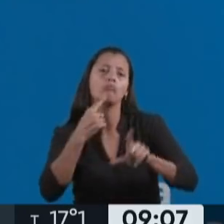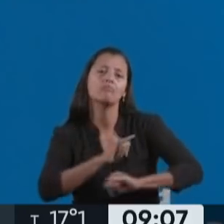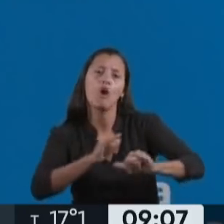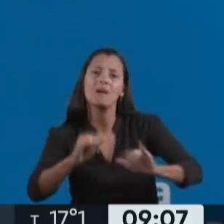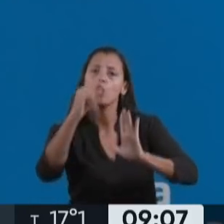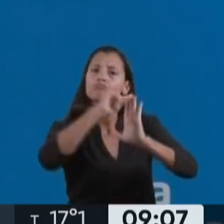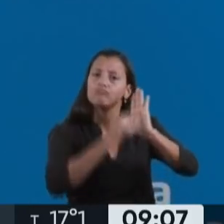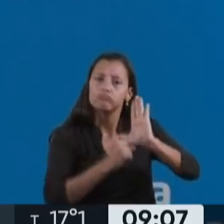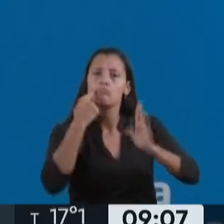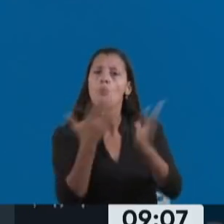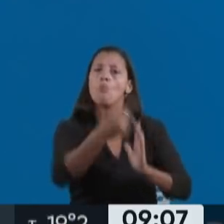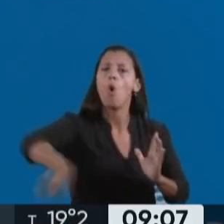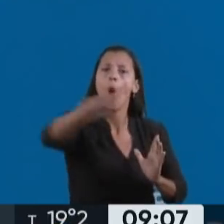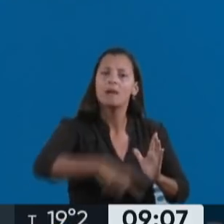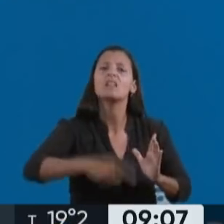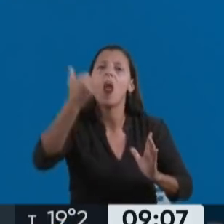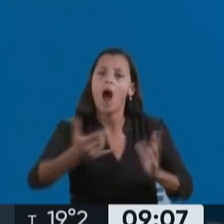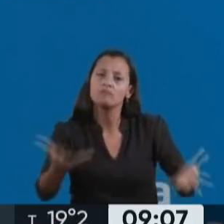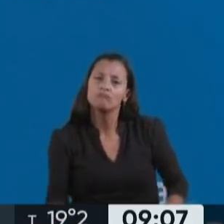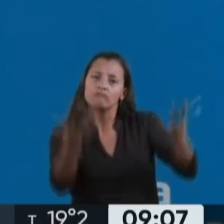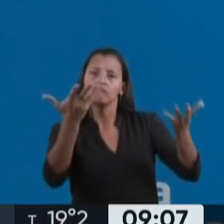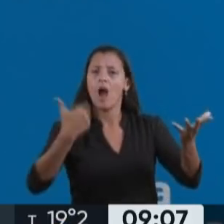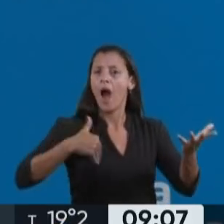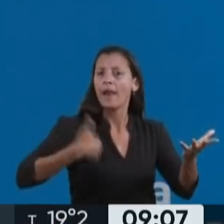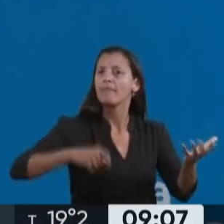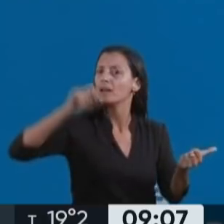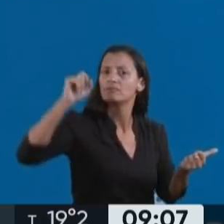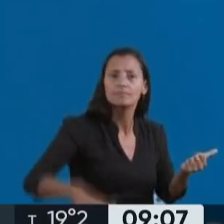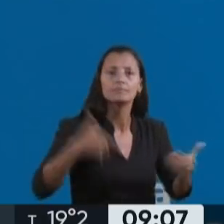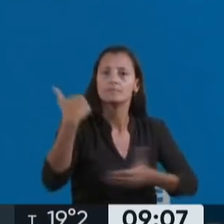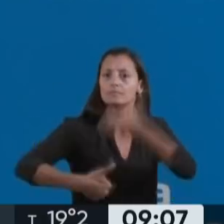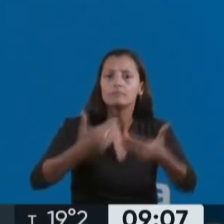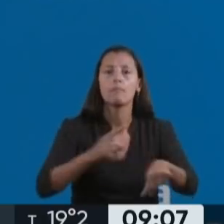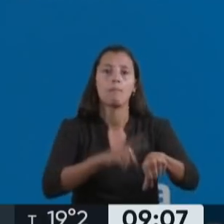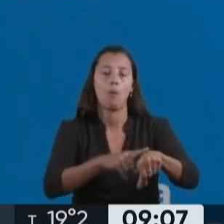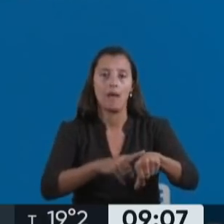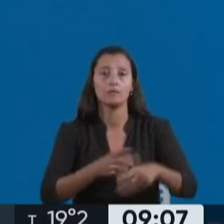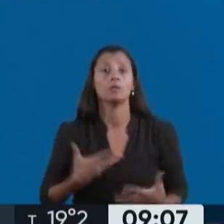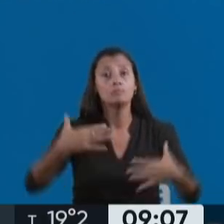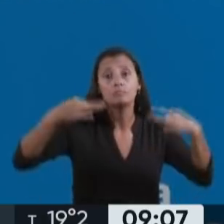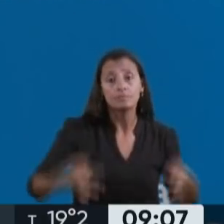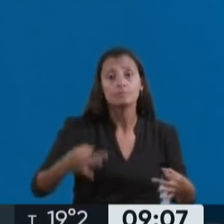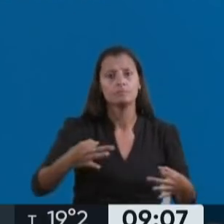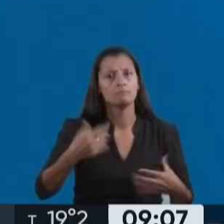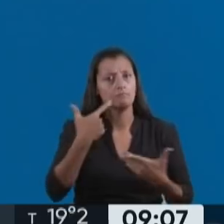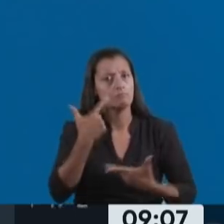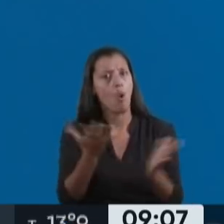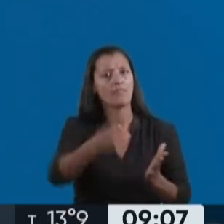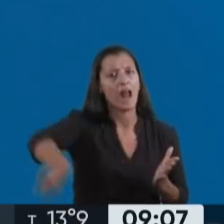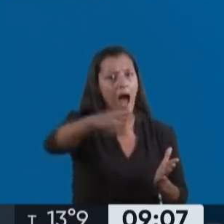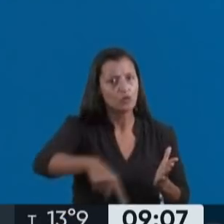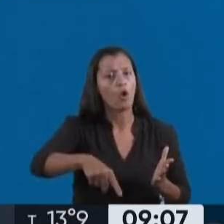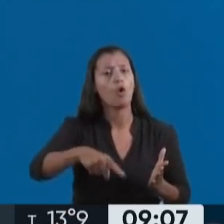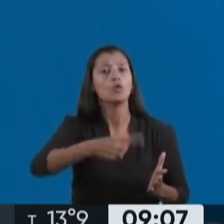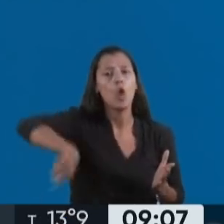que muestran el crecimiento que está teniendo la Argentina en este momento y que realmente nos muestran una senda que